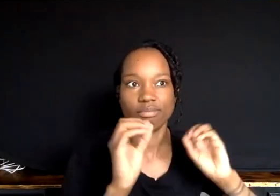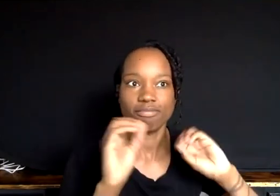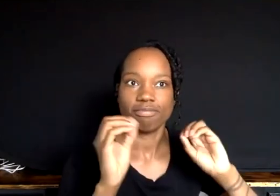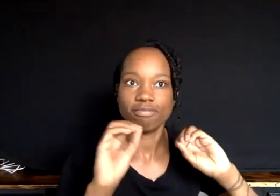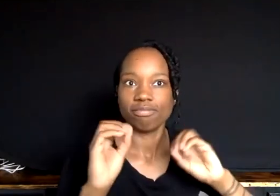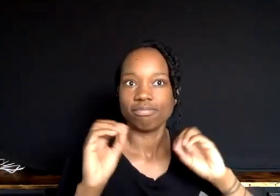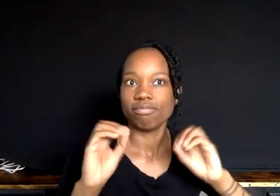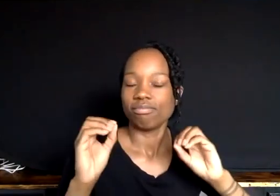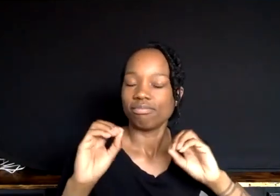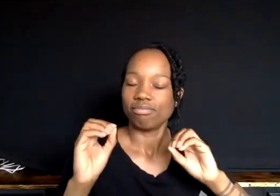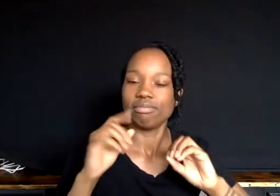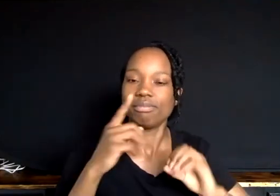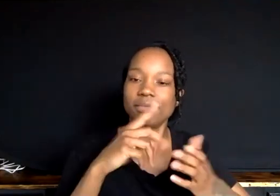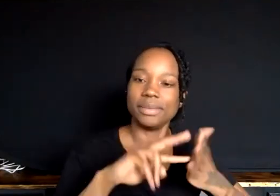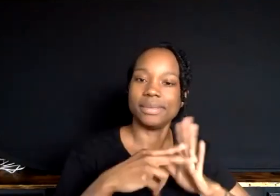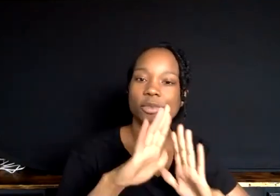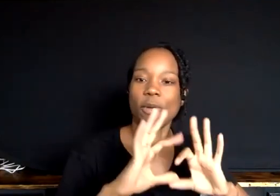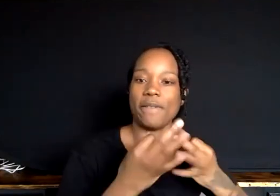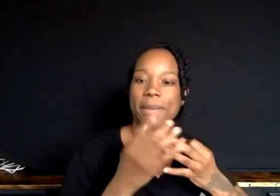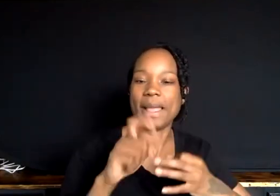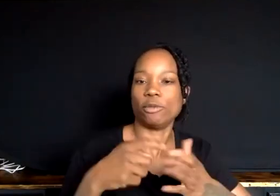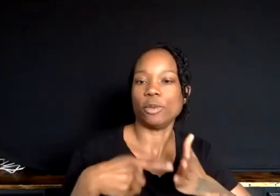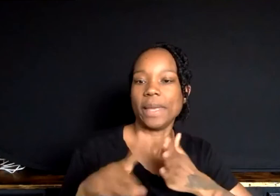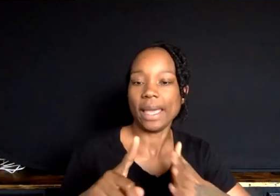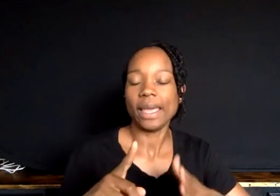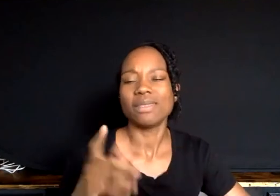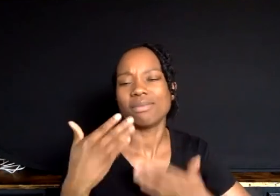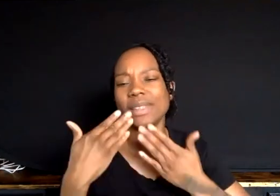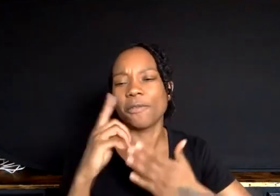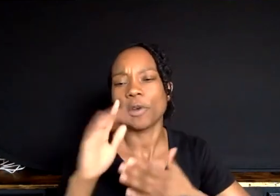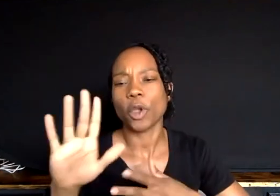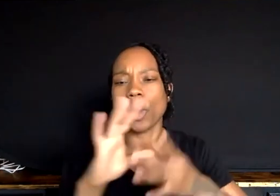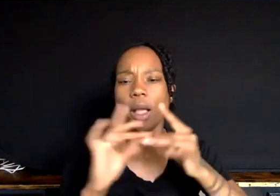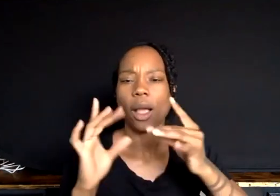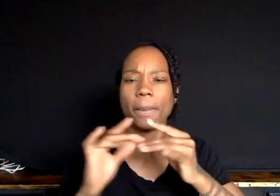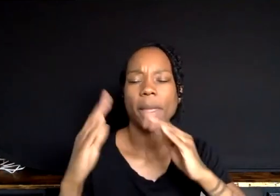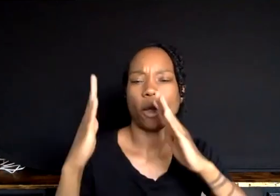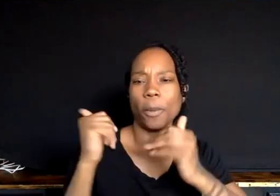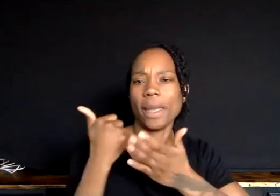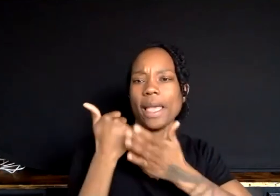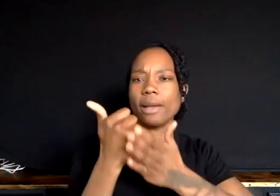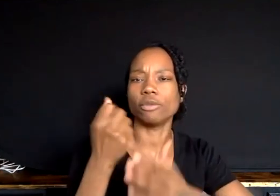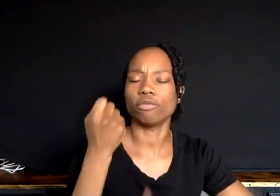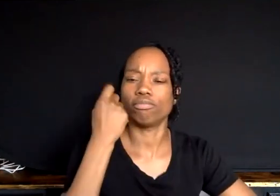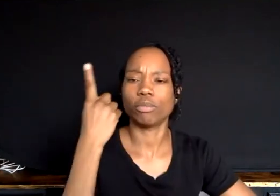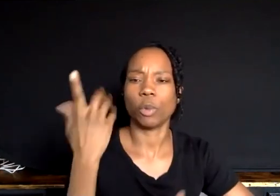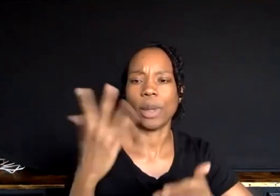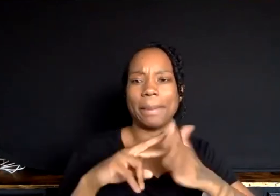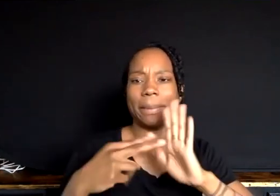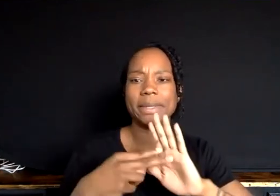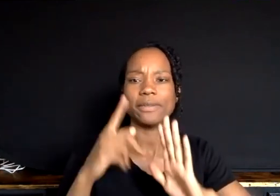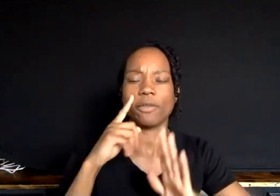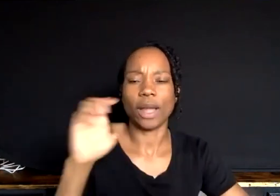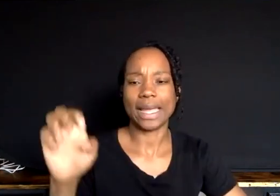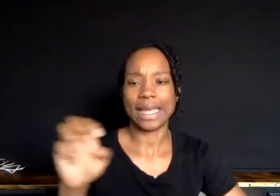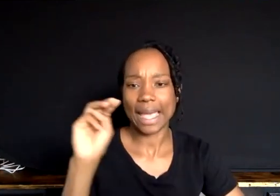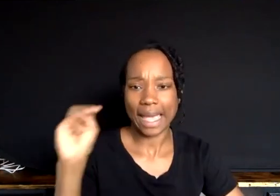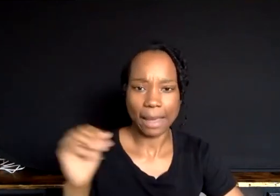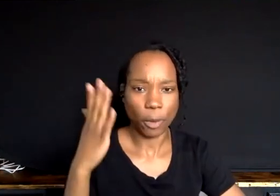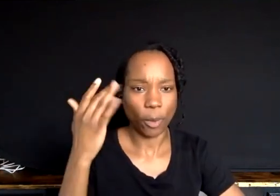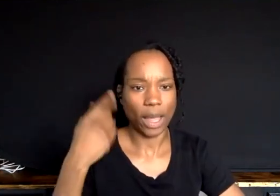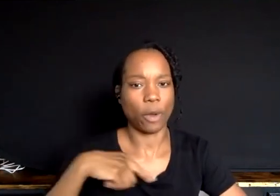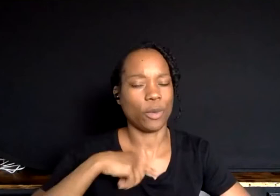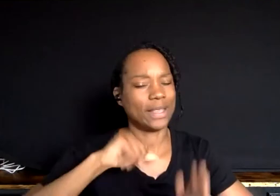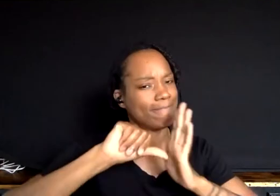vigilancia electrónica. Gracias por esos comentarios. Espero que le deje entender lo que es